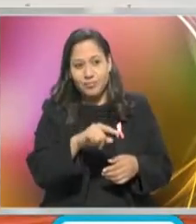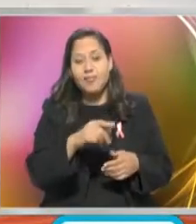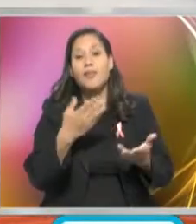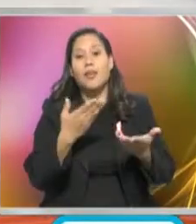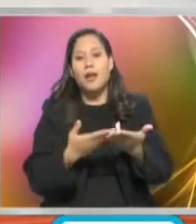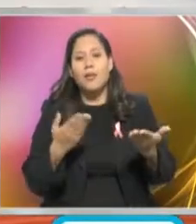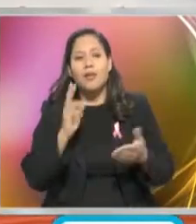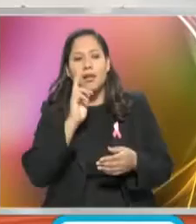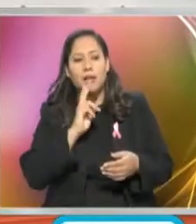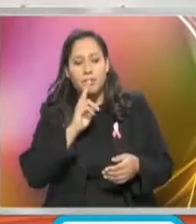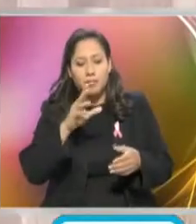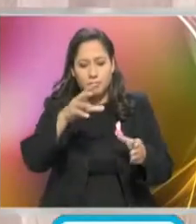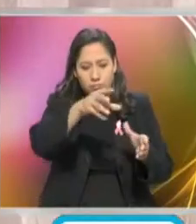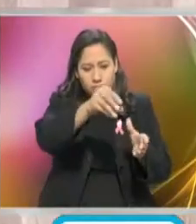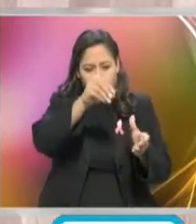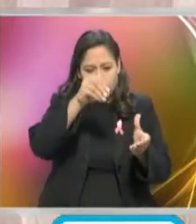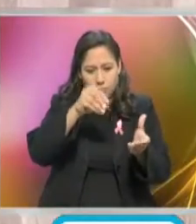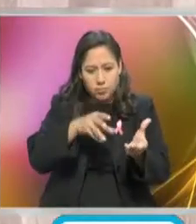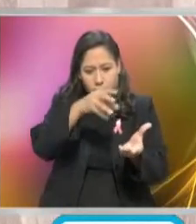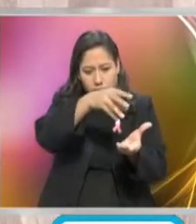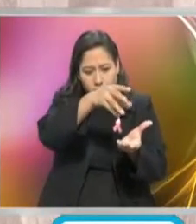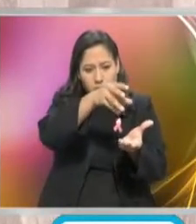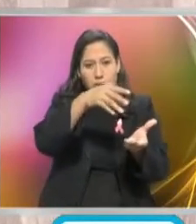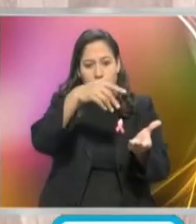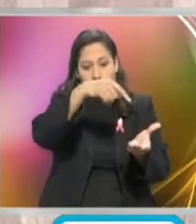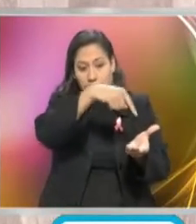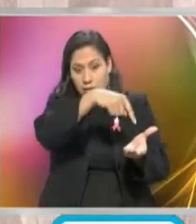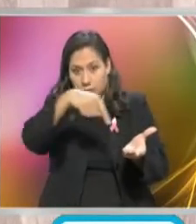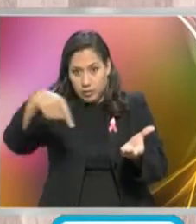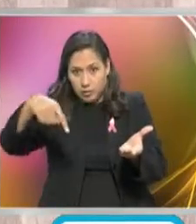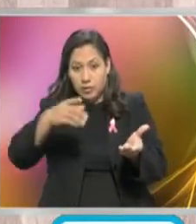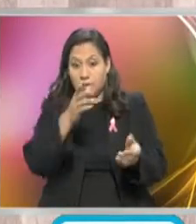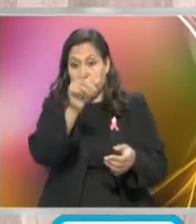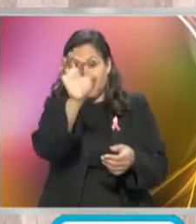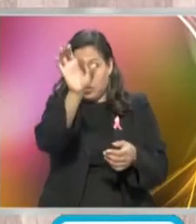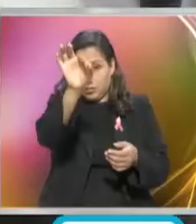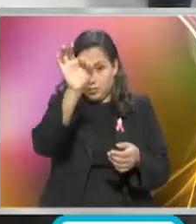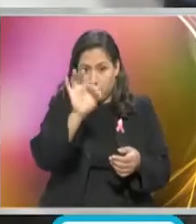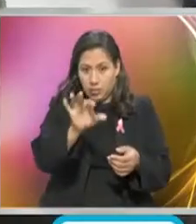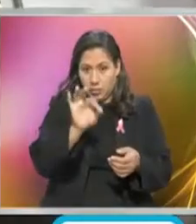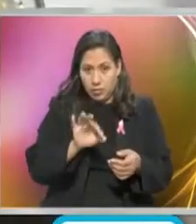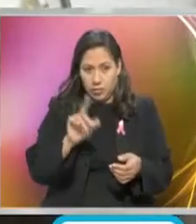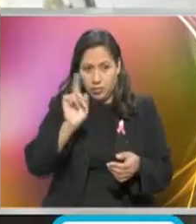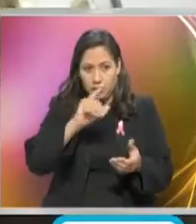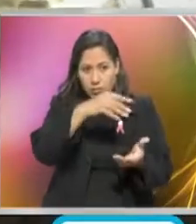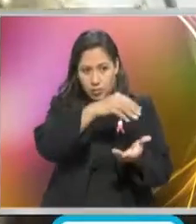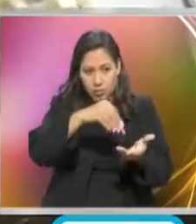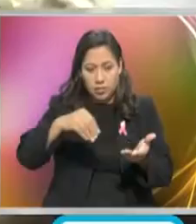A lo ancho, sí, A lo- exactamente. ok. Así, sí. Y inténtenlo poner como bien a la mitad, ¿no?